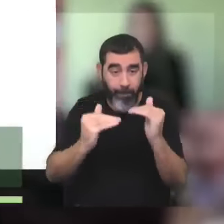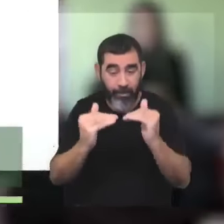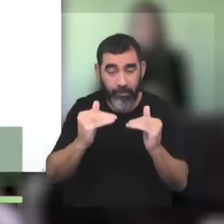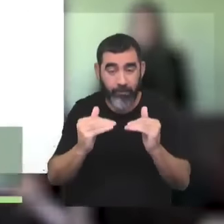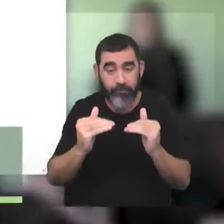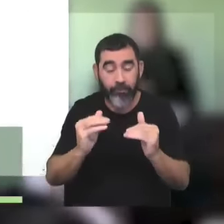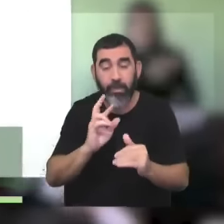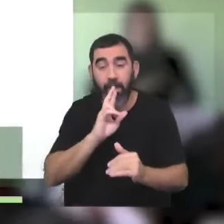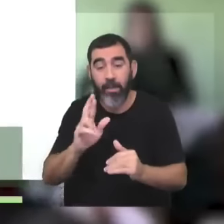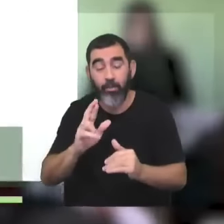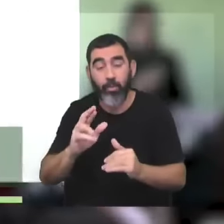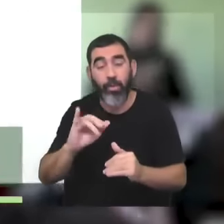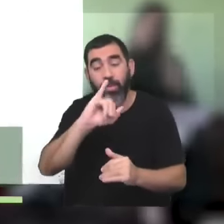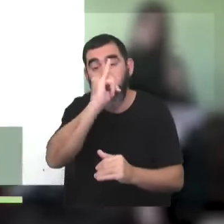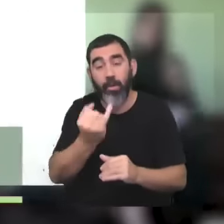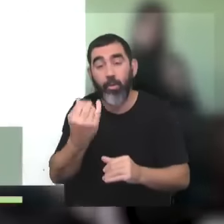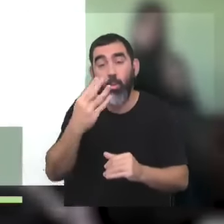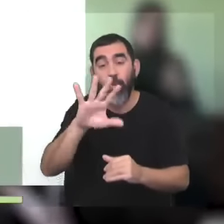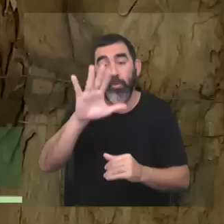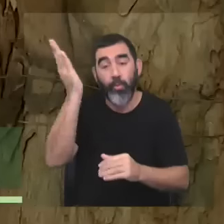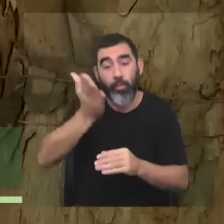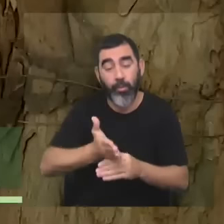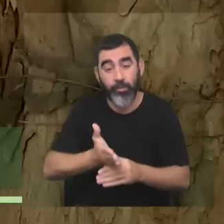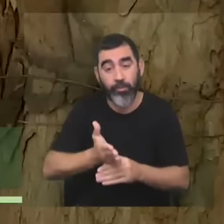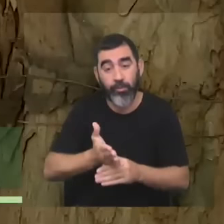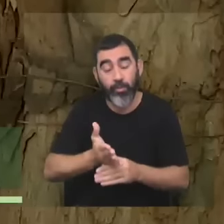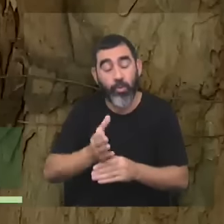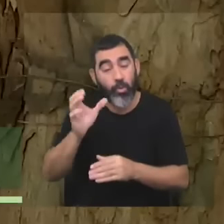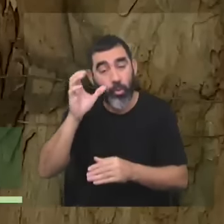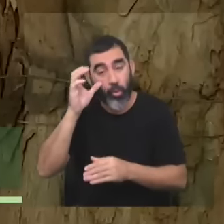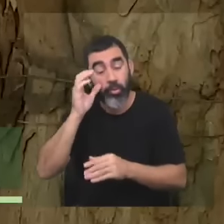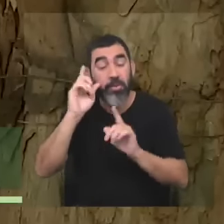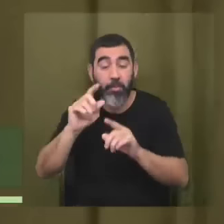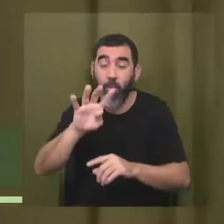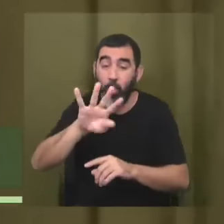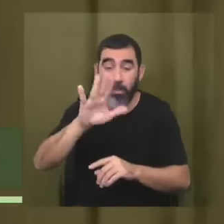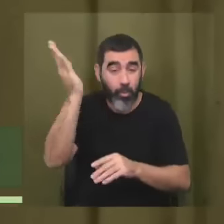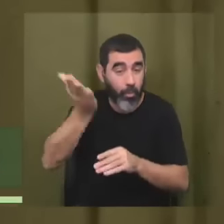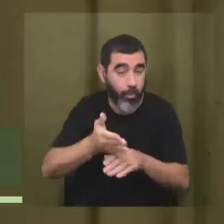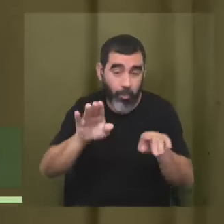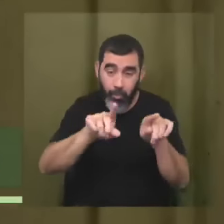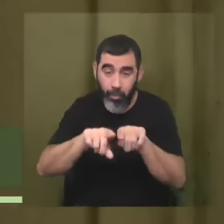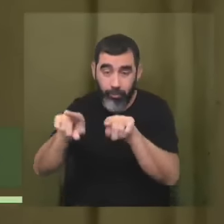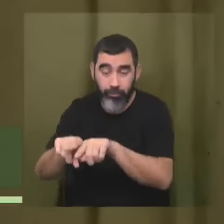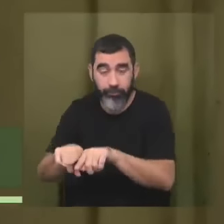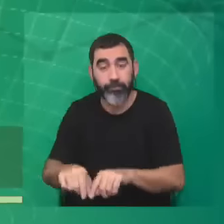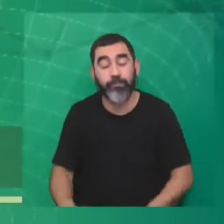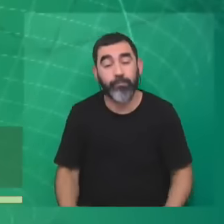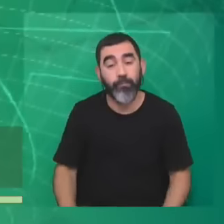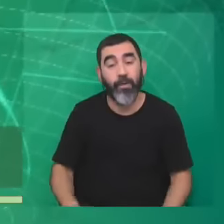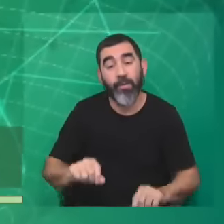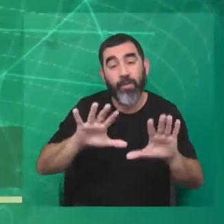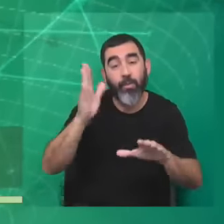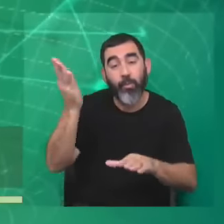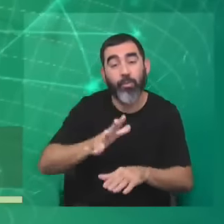resultados el delgado alcanza 45 por de la intención de Voto mientras que cose también se ubicaría en el 45 por. el restante 10